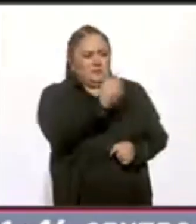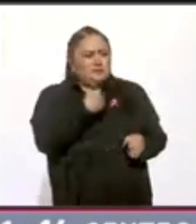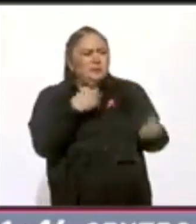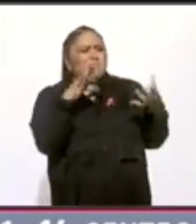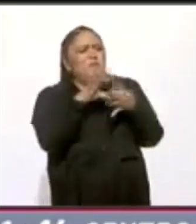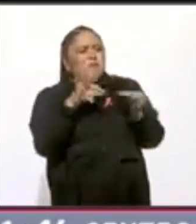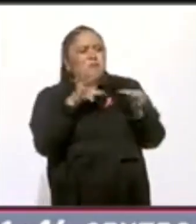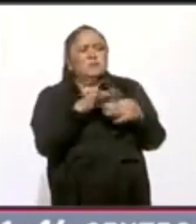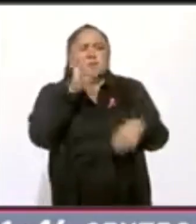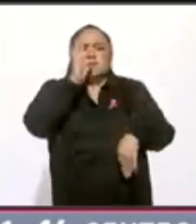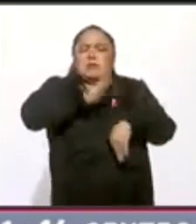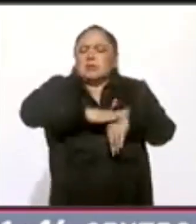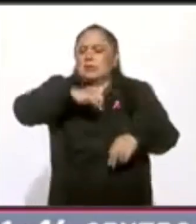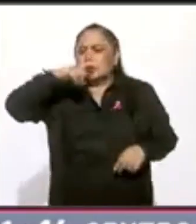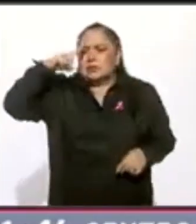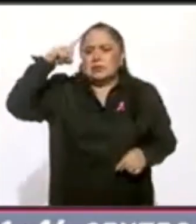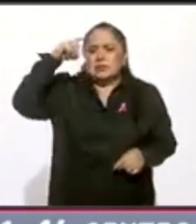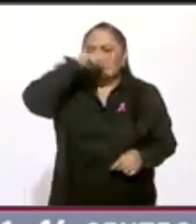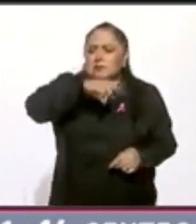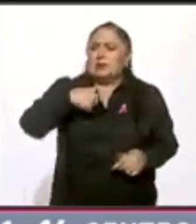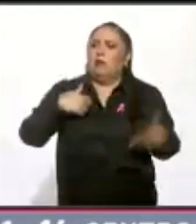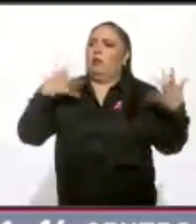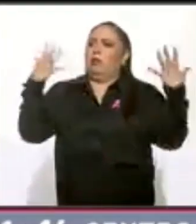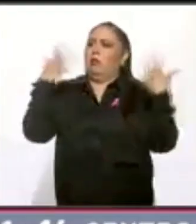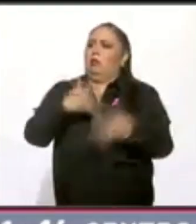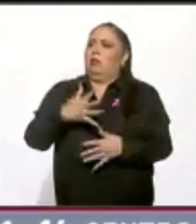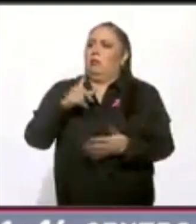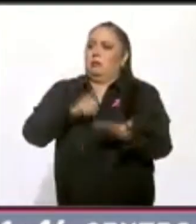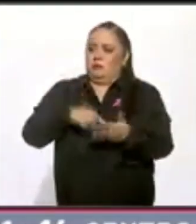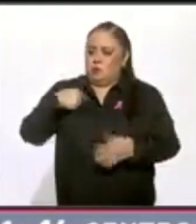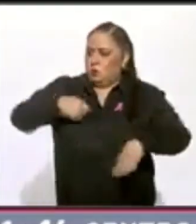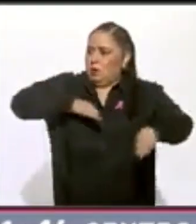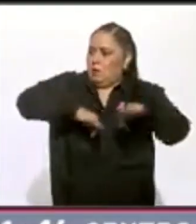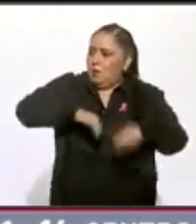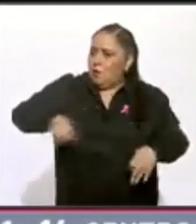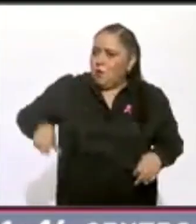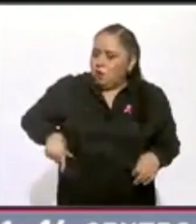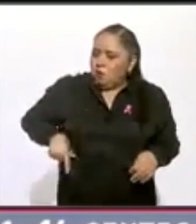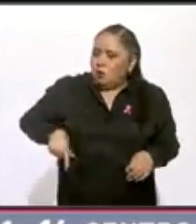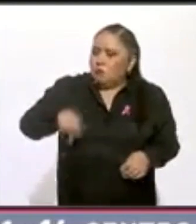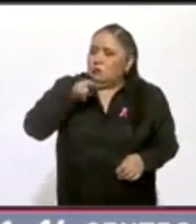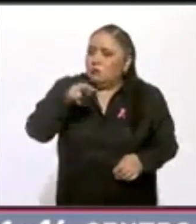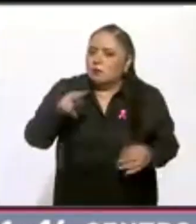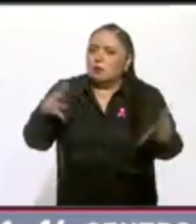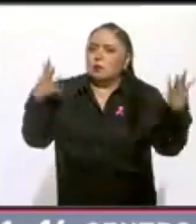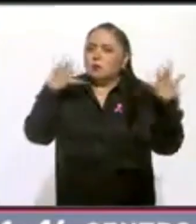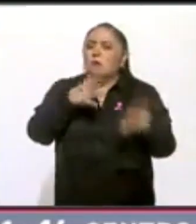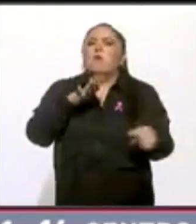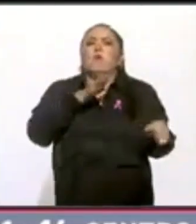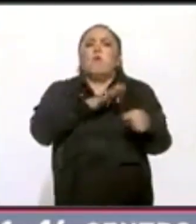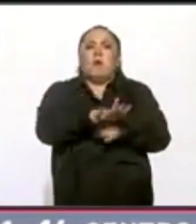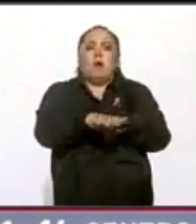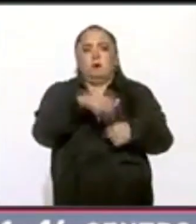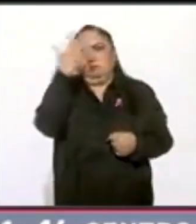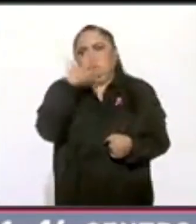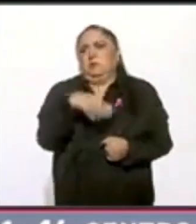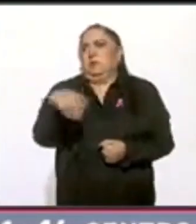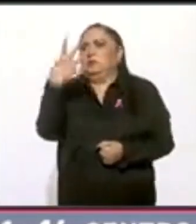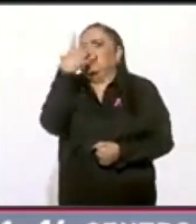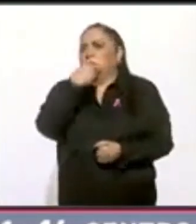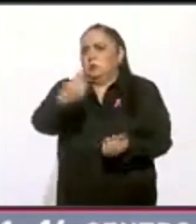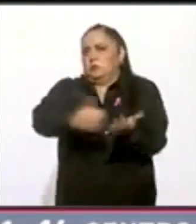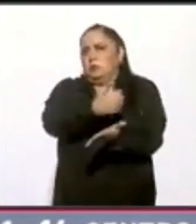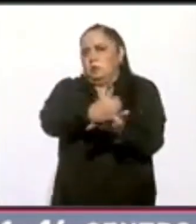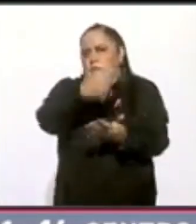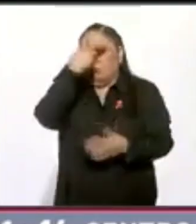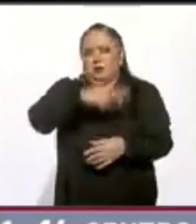el momento más difícil que le ha tocado enfrentar en la gobernabilidad de esta caótica y a la vez bella Ciudad de México. ¿Lo